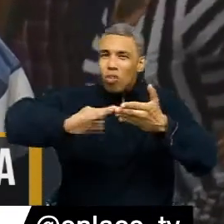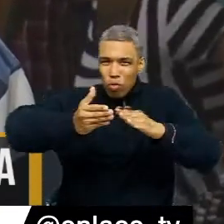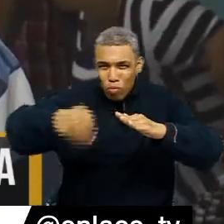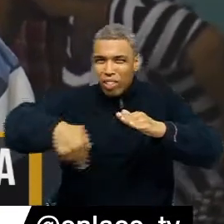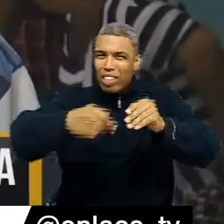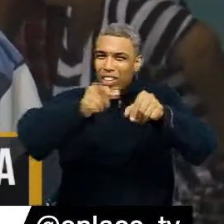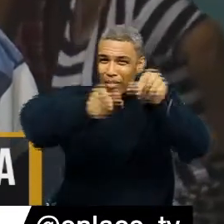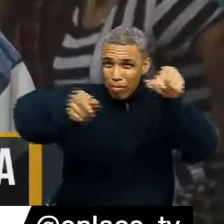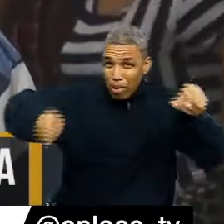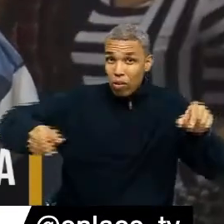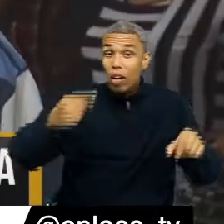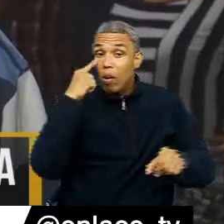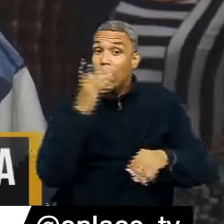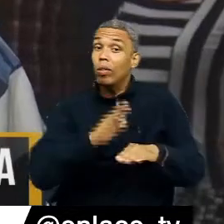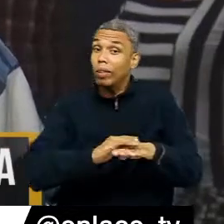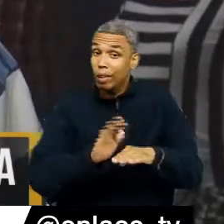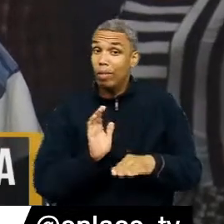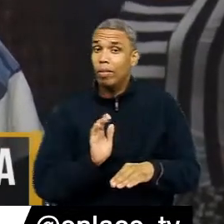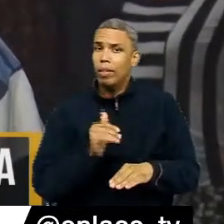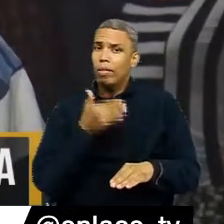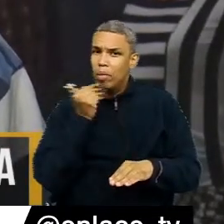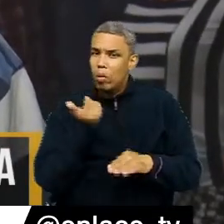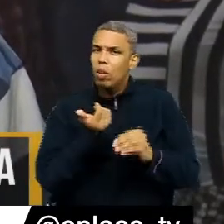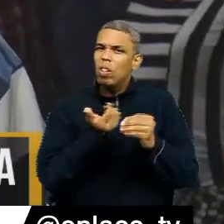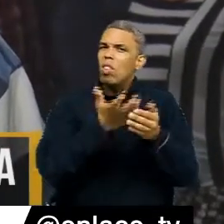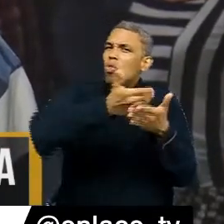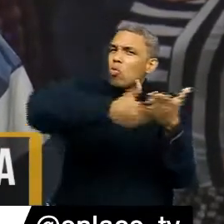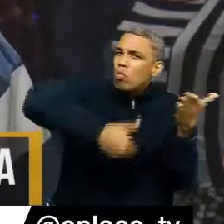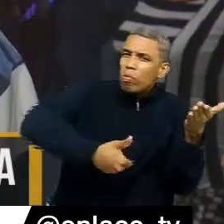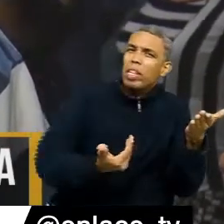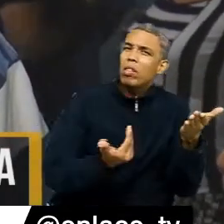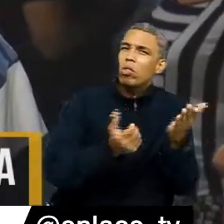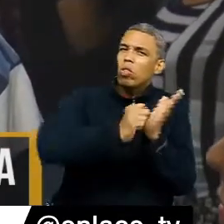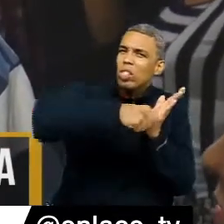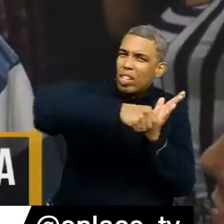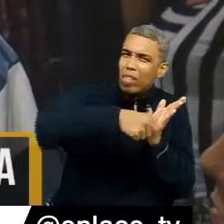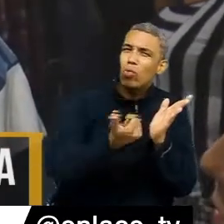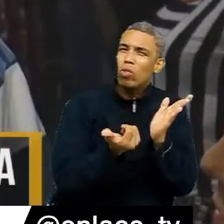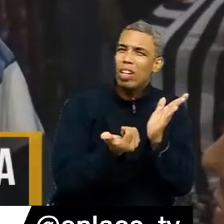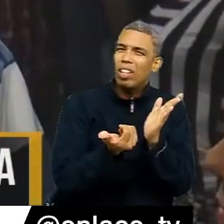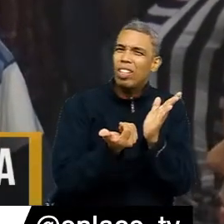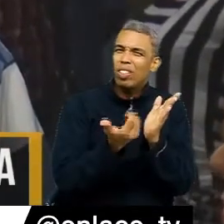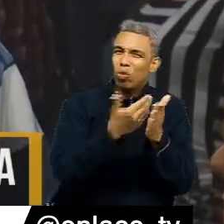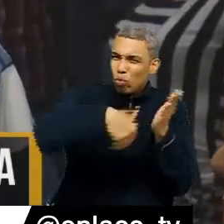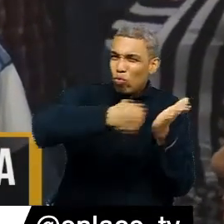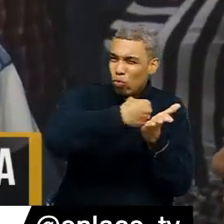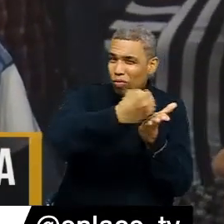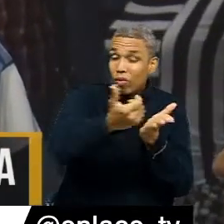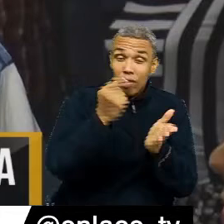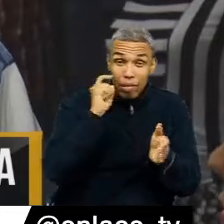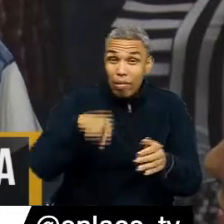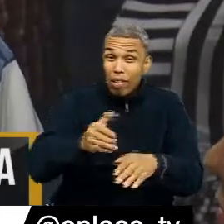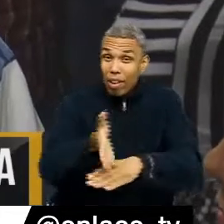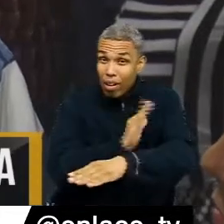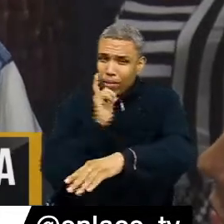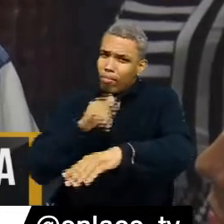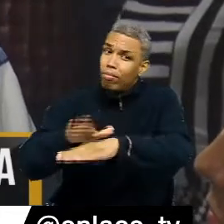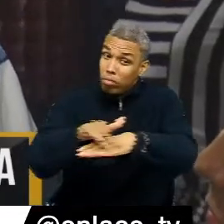deben tener, preferiblemente el jueves, de pronto nos metemos a trabajo de campo, después de eso ya viene la elaboración de títulos y